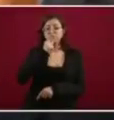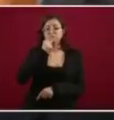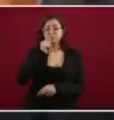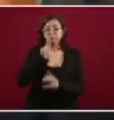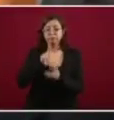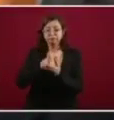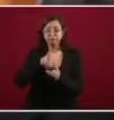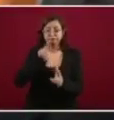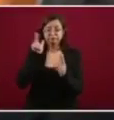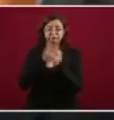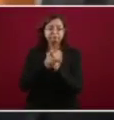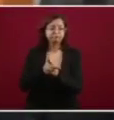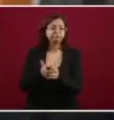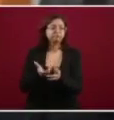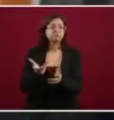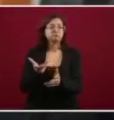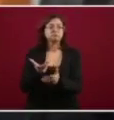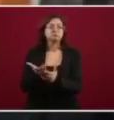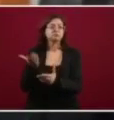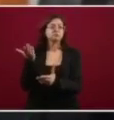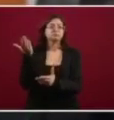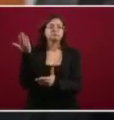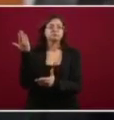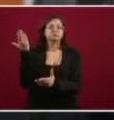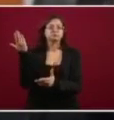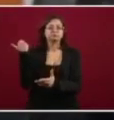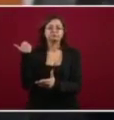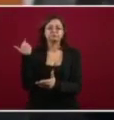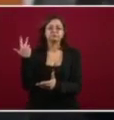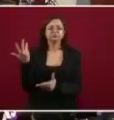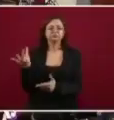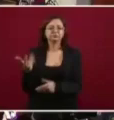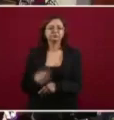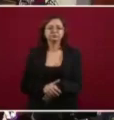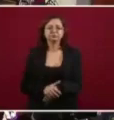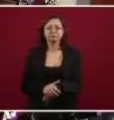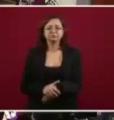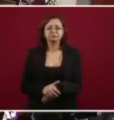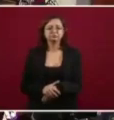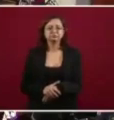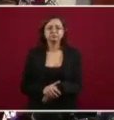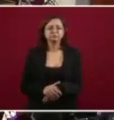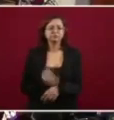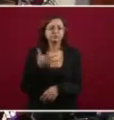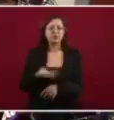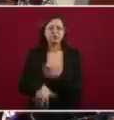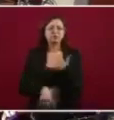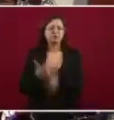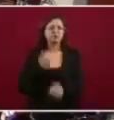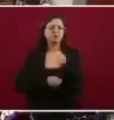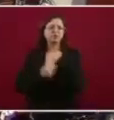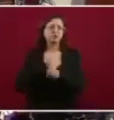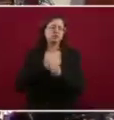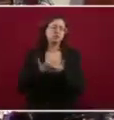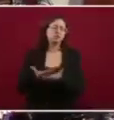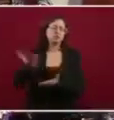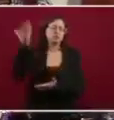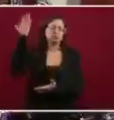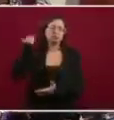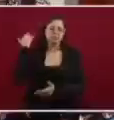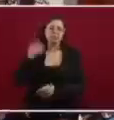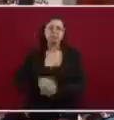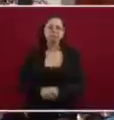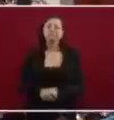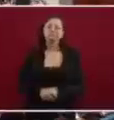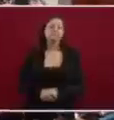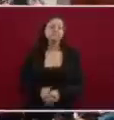Esto hace 10, 15 años. Entonces